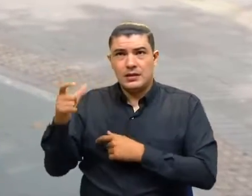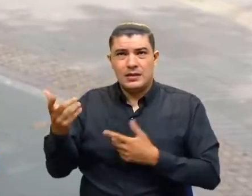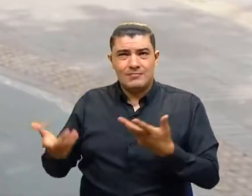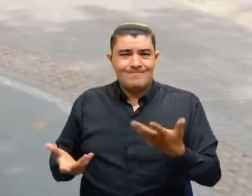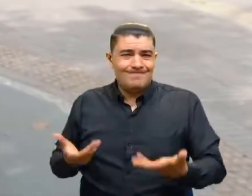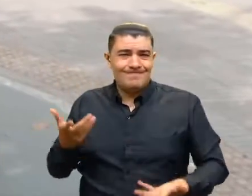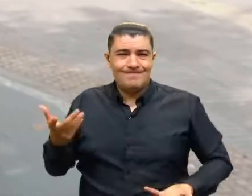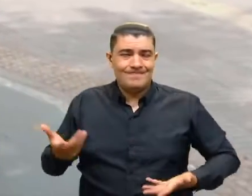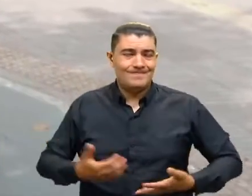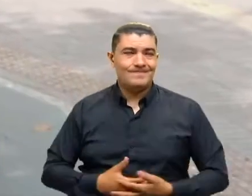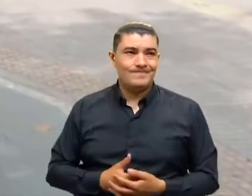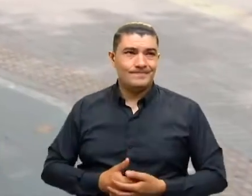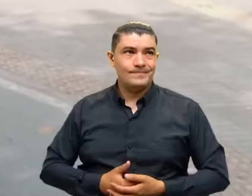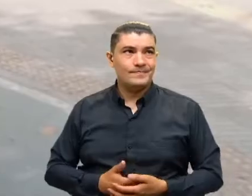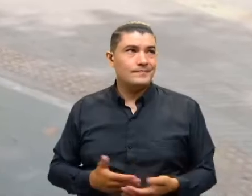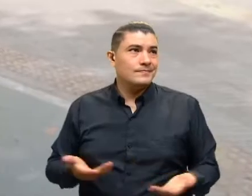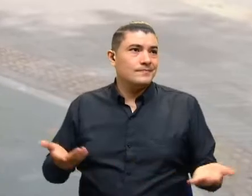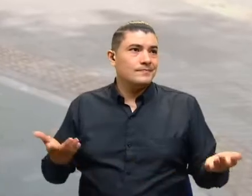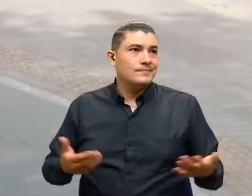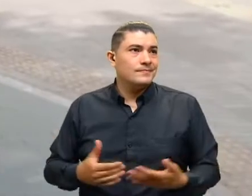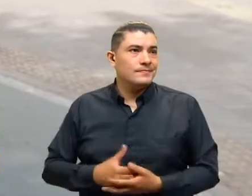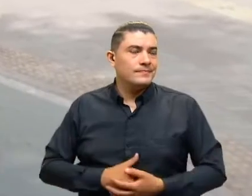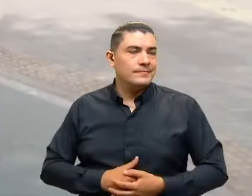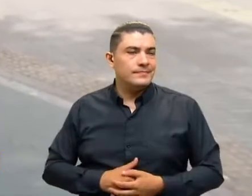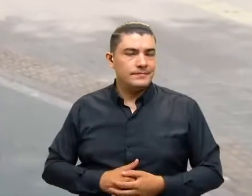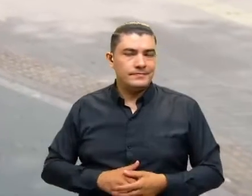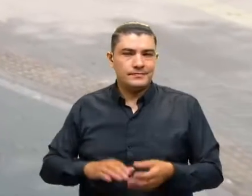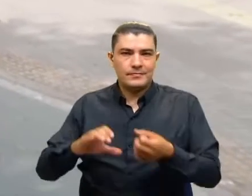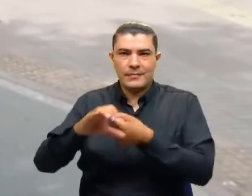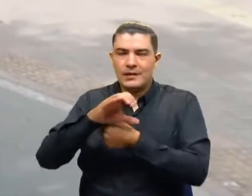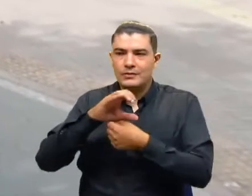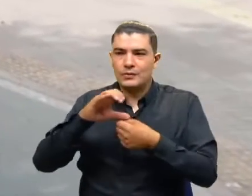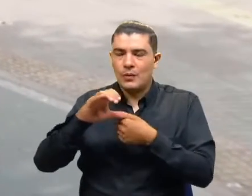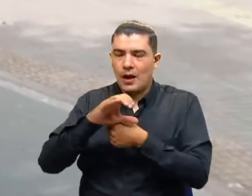lamentablemente pues somos una ciudad que